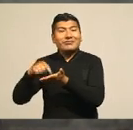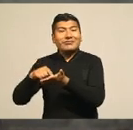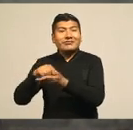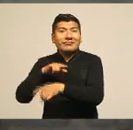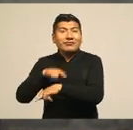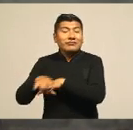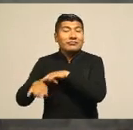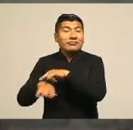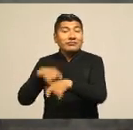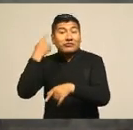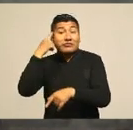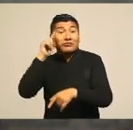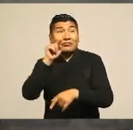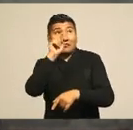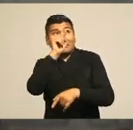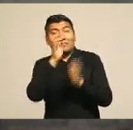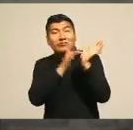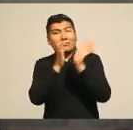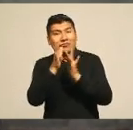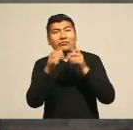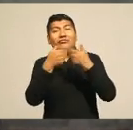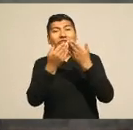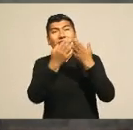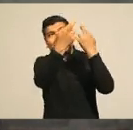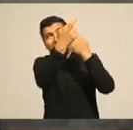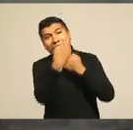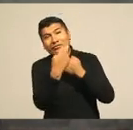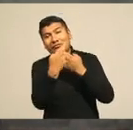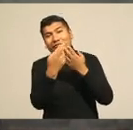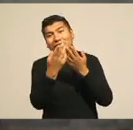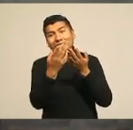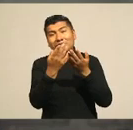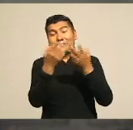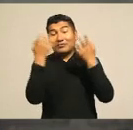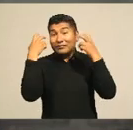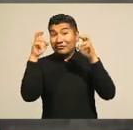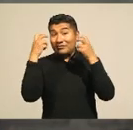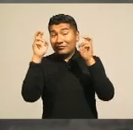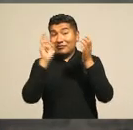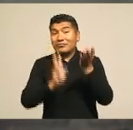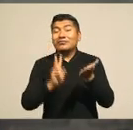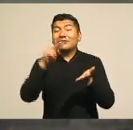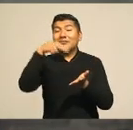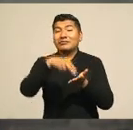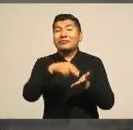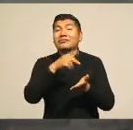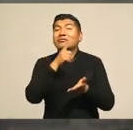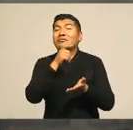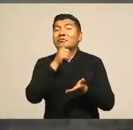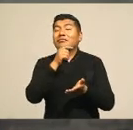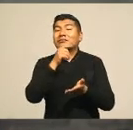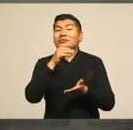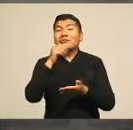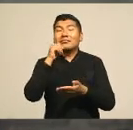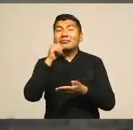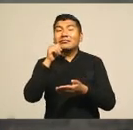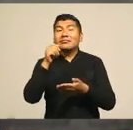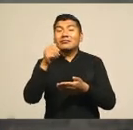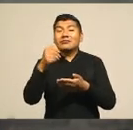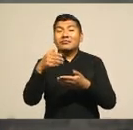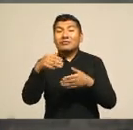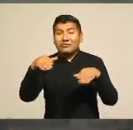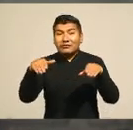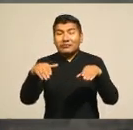a Jesús para ver cómo respondía en la resurrección, de quién va a ser esposo,